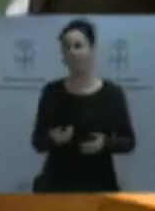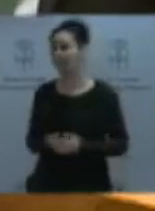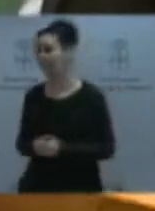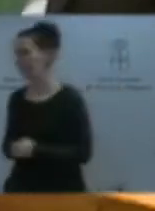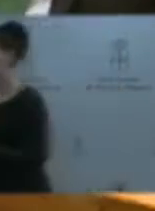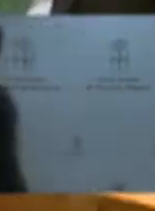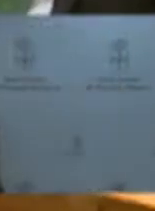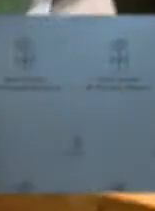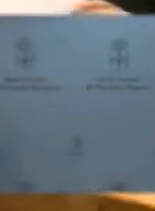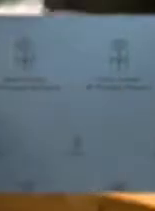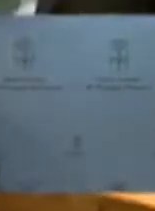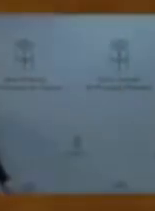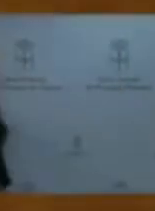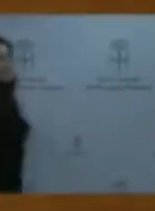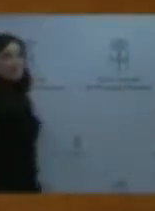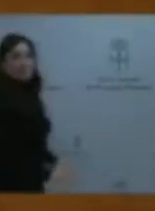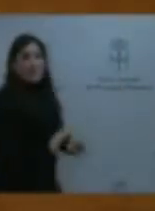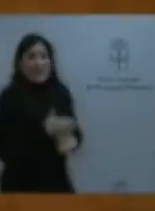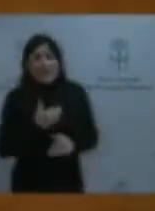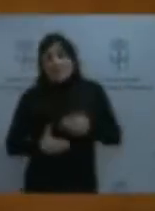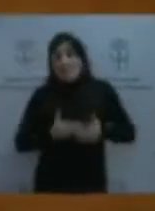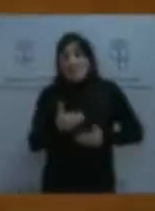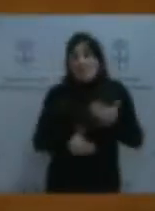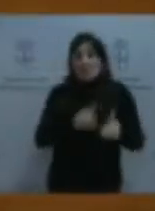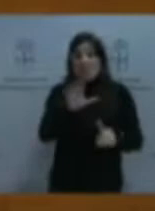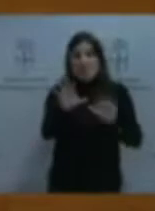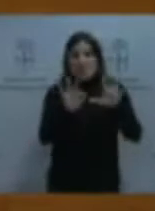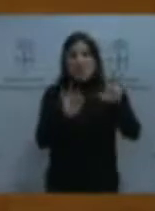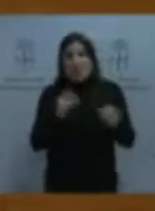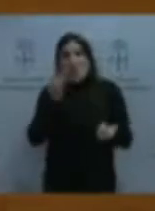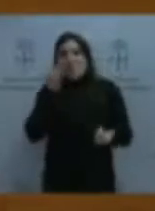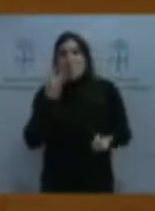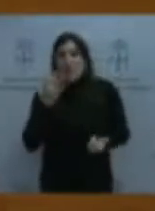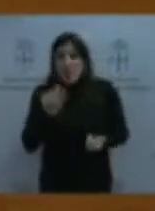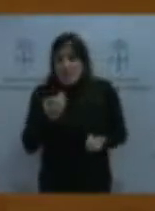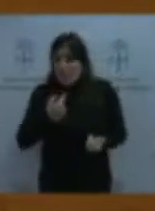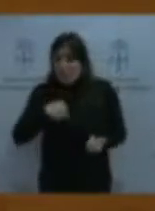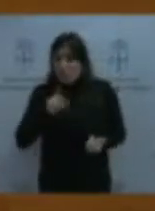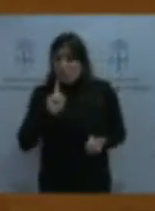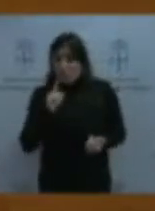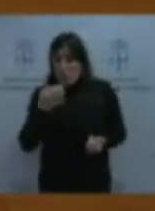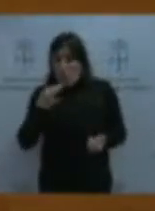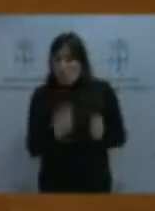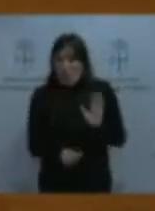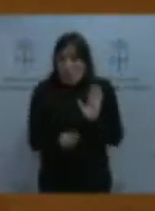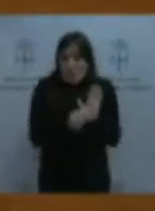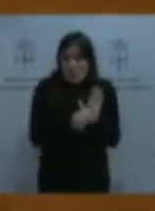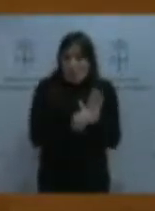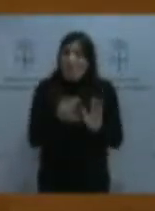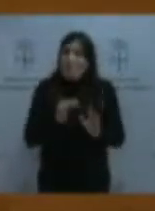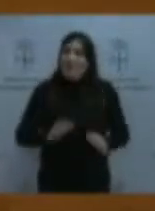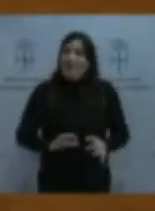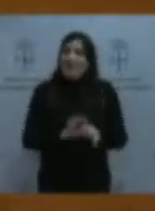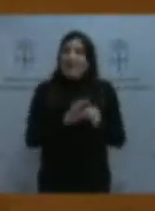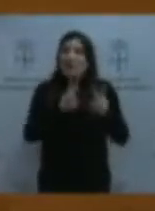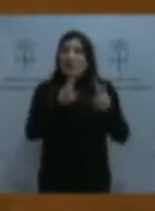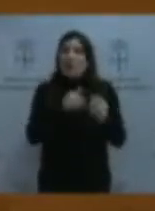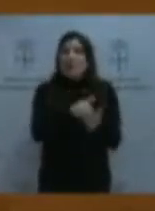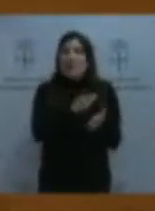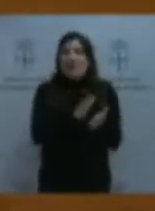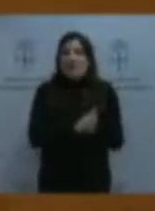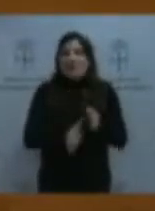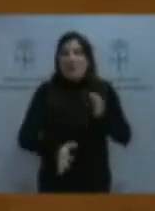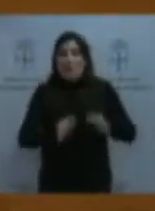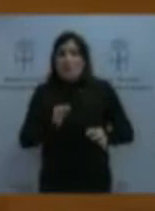selección objetivos, que es lo único que estamos añadiendo en este caso. En relación al expediente judicial electrónico, claro, el camino tiene que ser